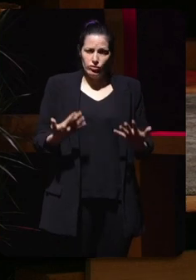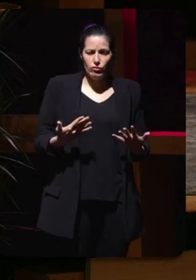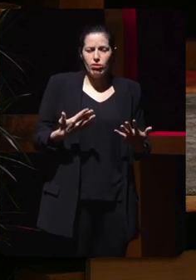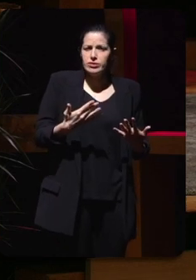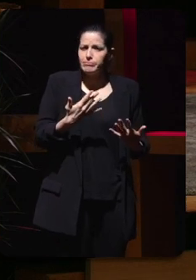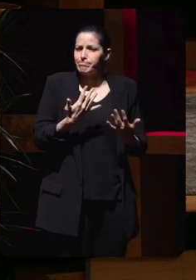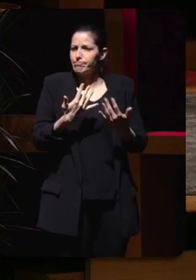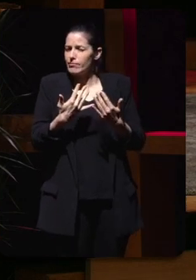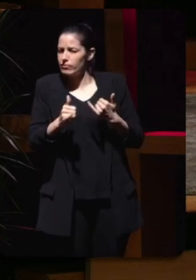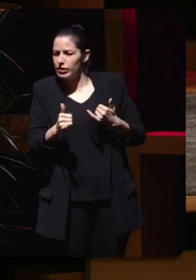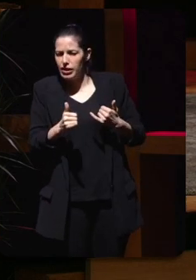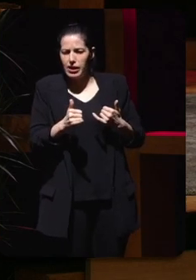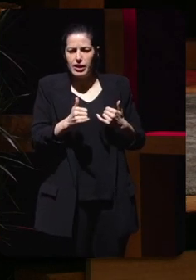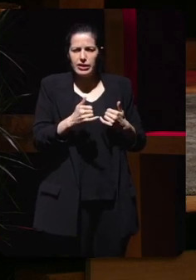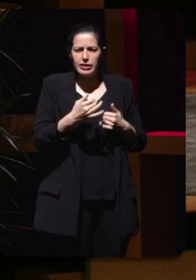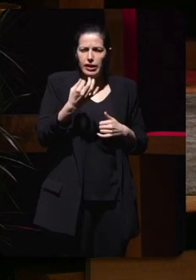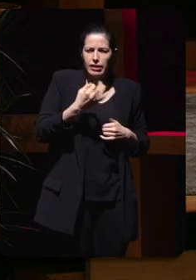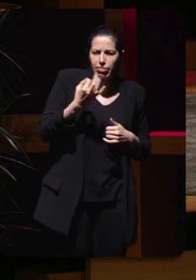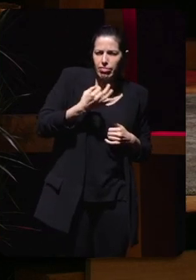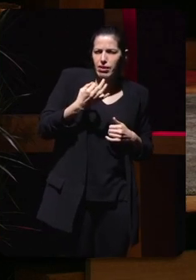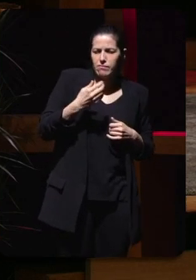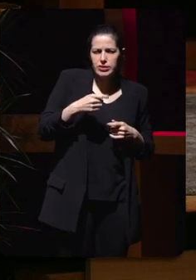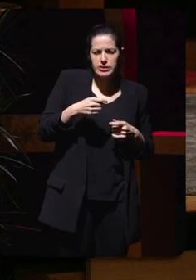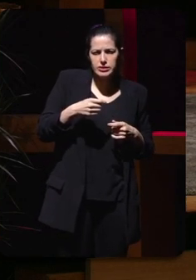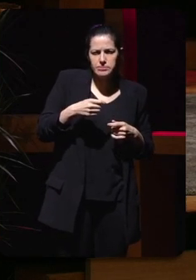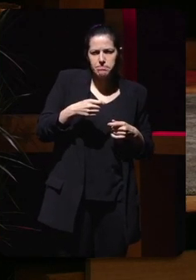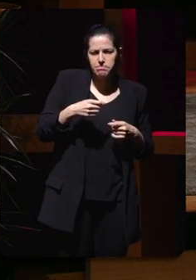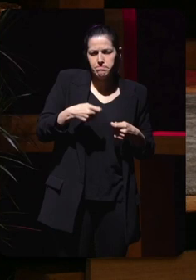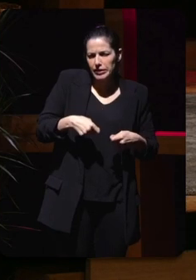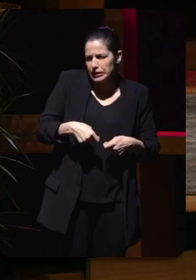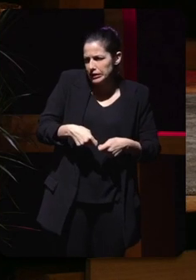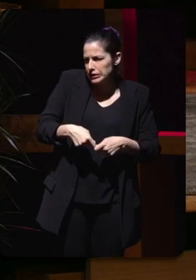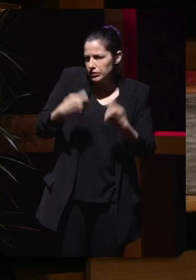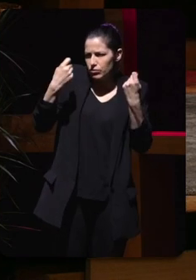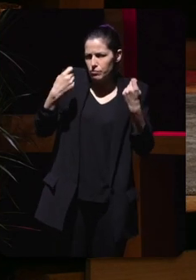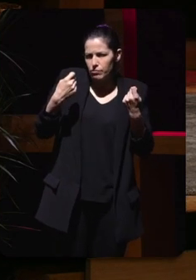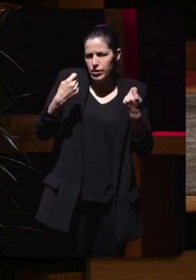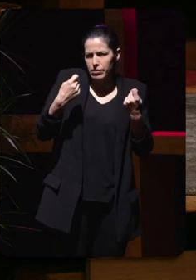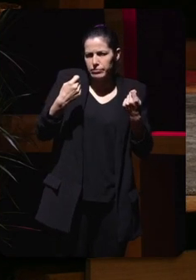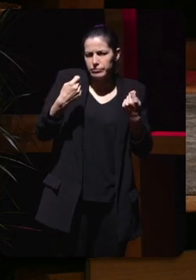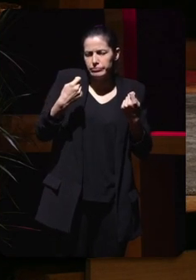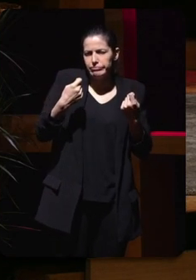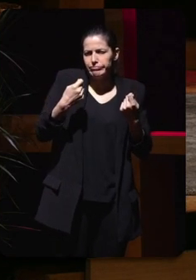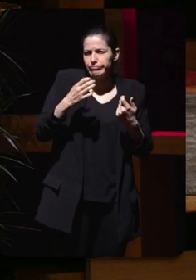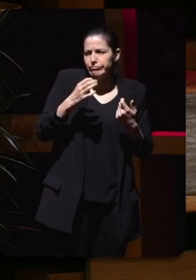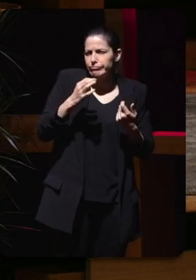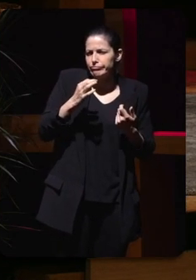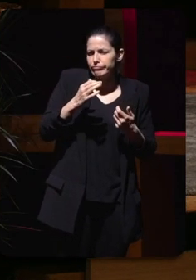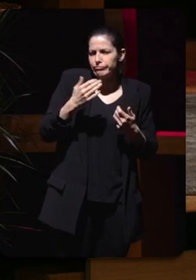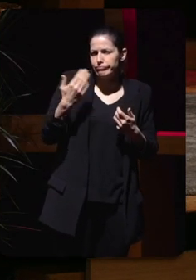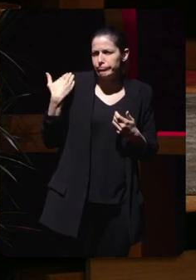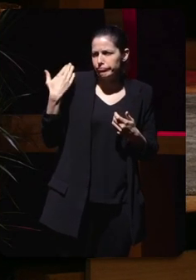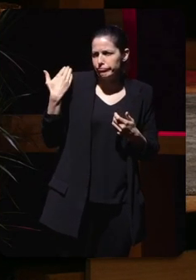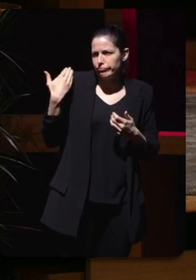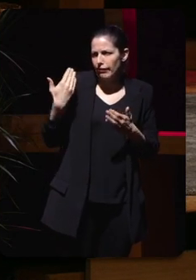de cuando hay que destruir tal, es poner, porque es una cuestión muy emocional, ¿no?, y lo que se ha estado contando en